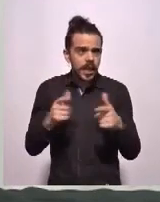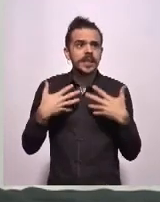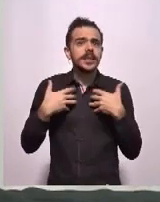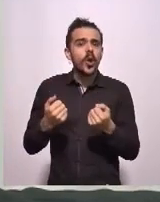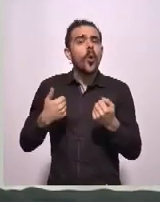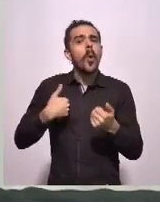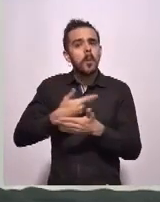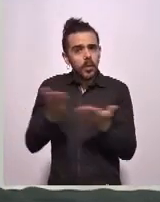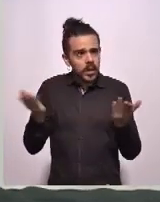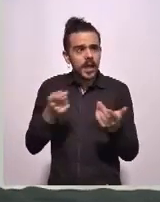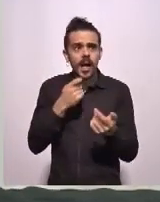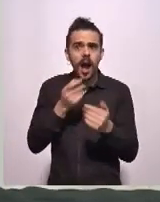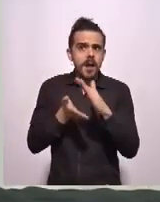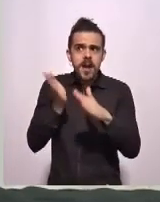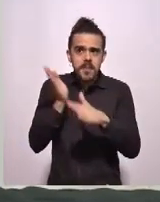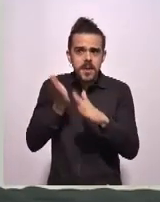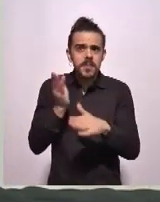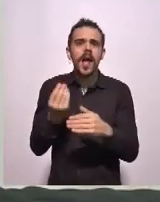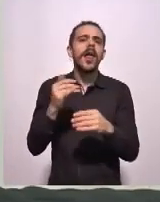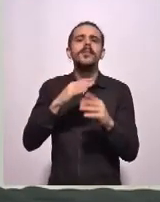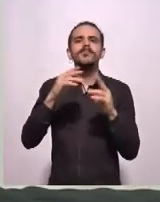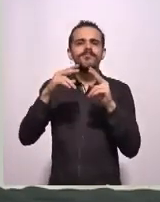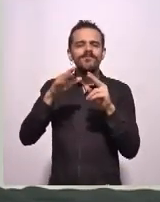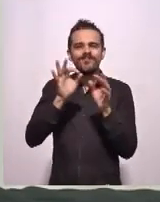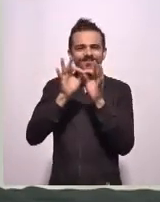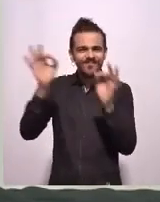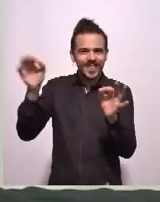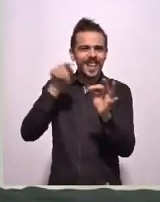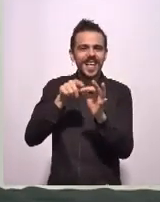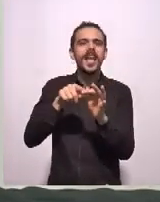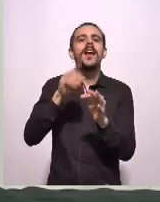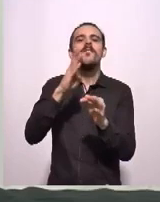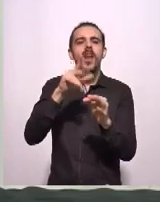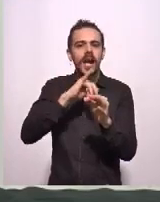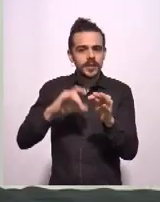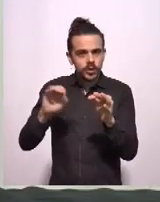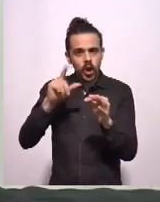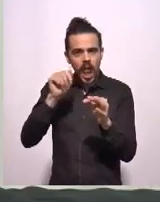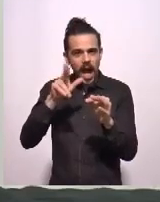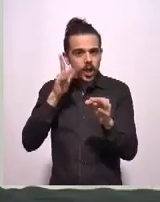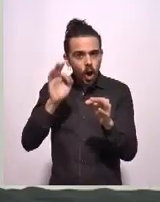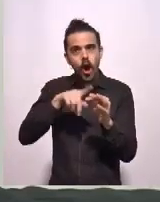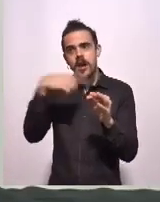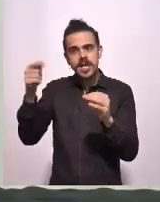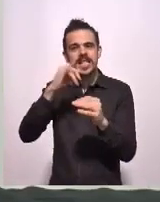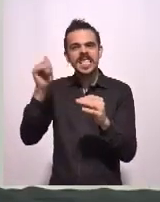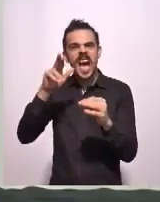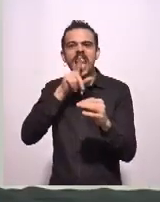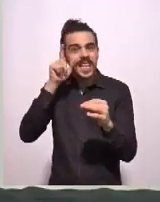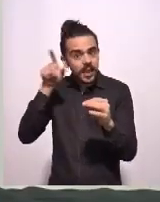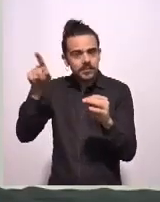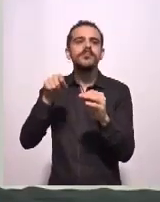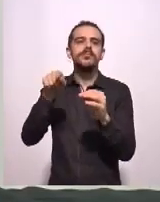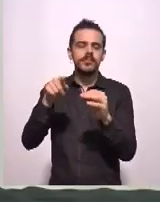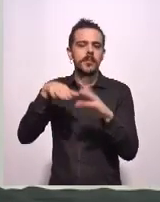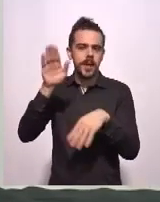pública, es lo que hace a Brazo Largo, lo que es el control sanitario sumado a lo policial. Así que en este sentido, y vuelvo a reiterar para